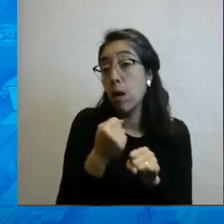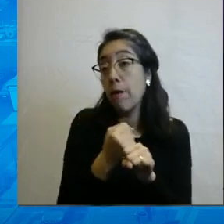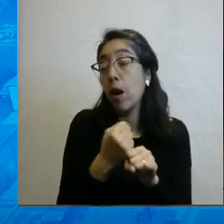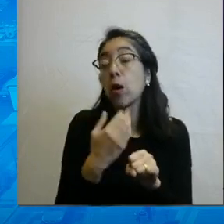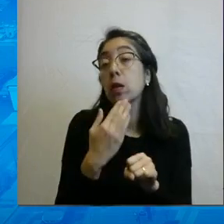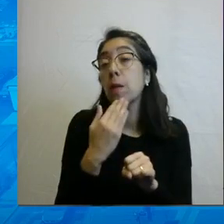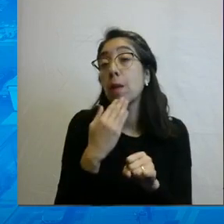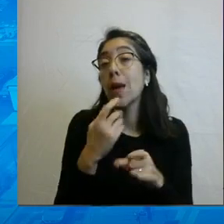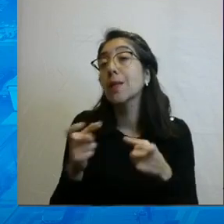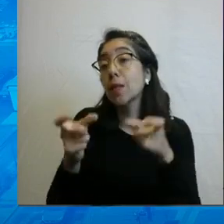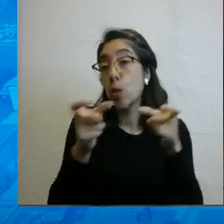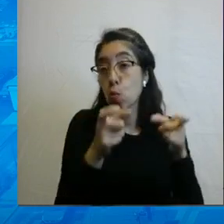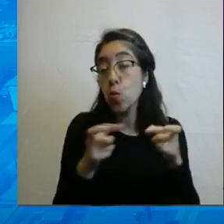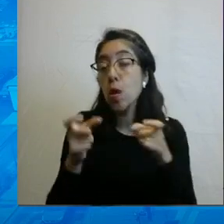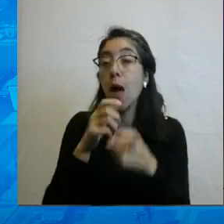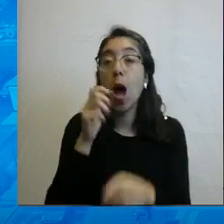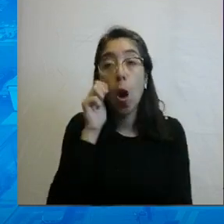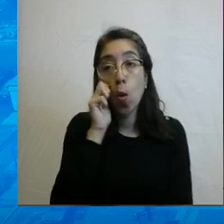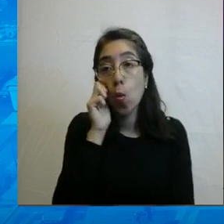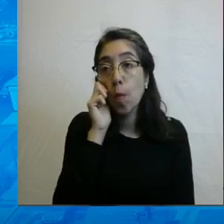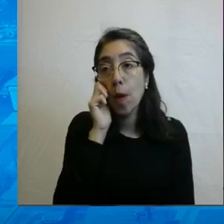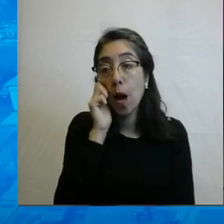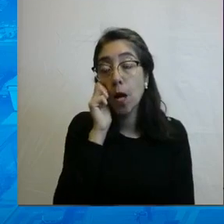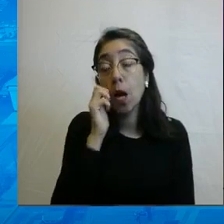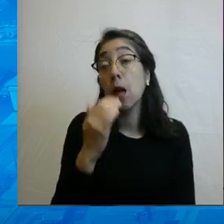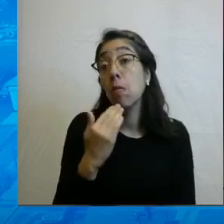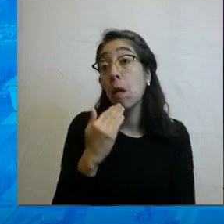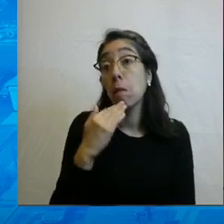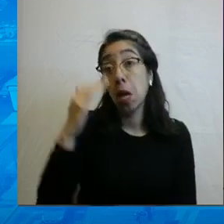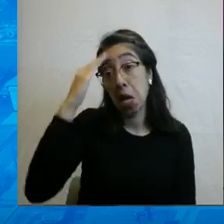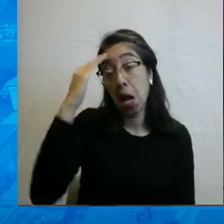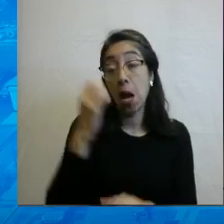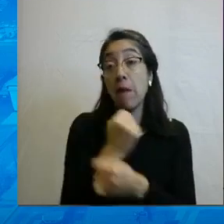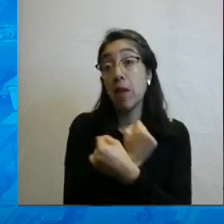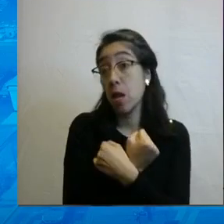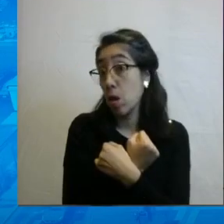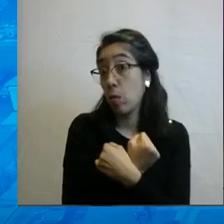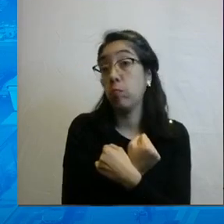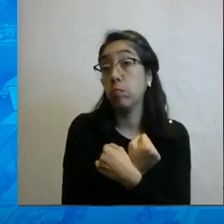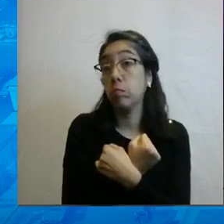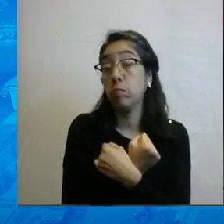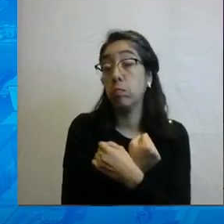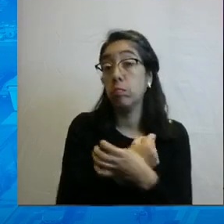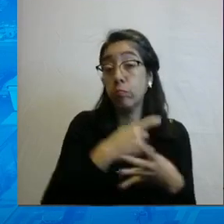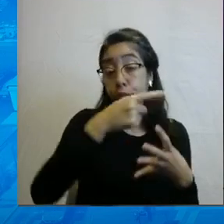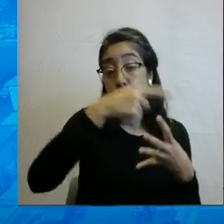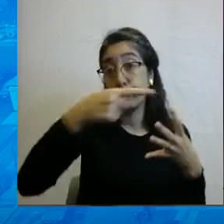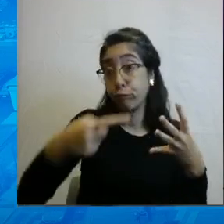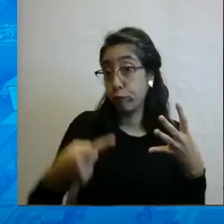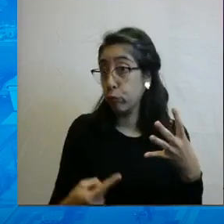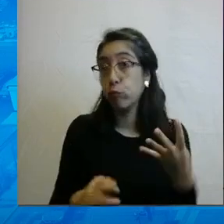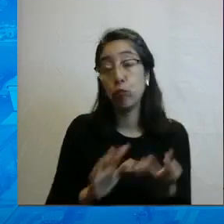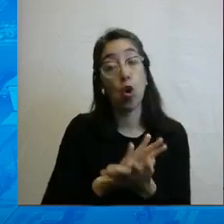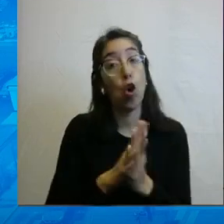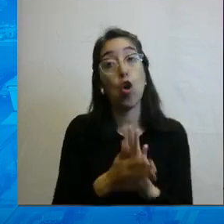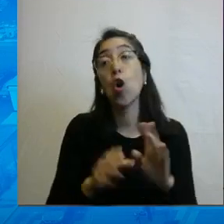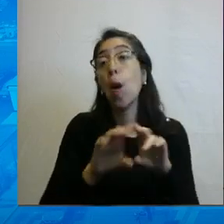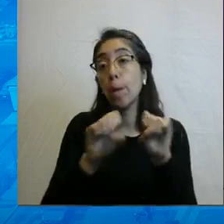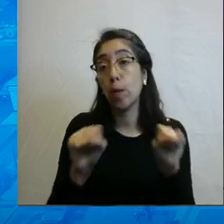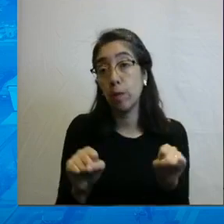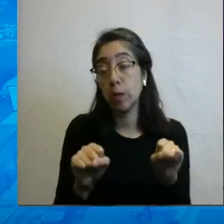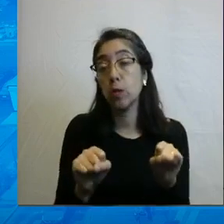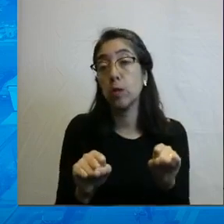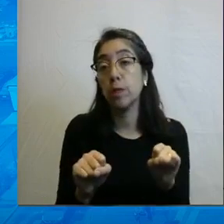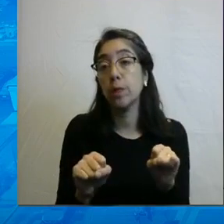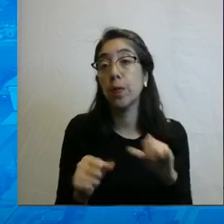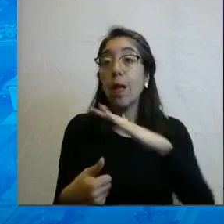seguridad humana y eventualmente carabineros. ¿Ya? Entonces, ese sería el compromiso que podemos tomar desde